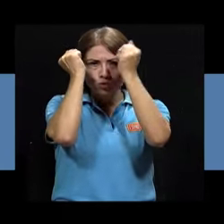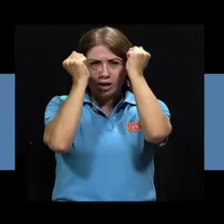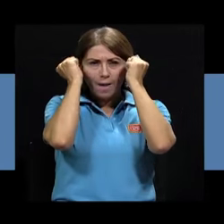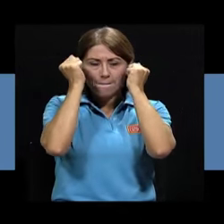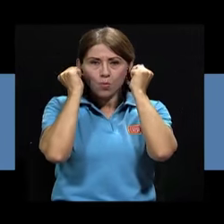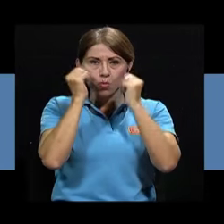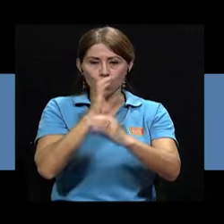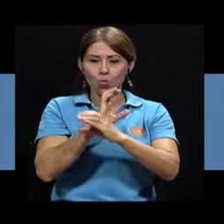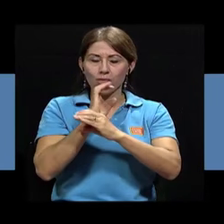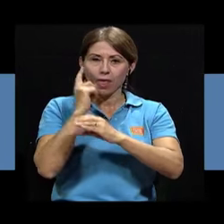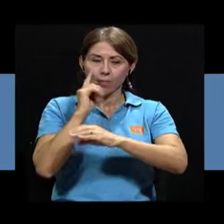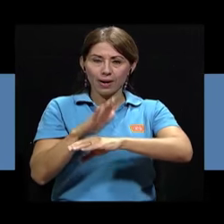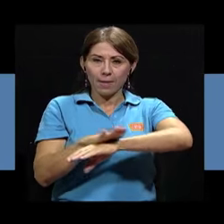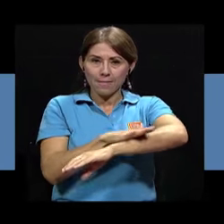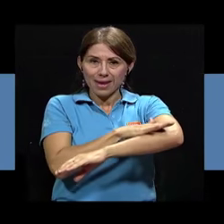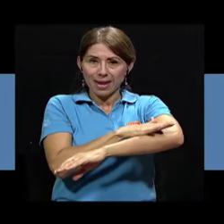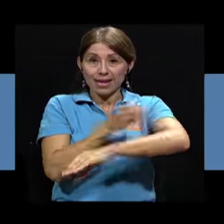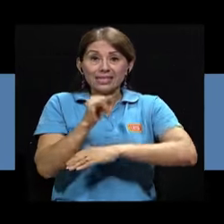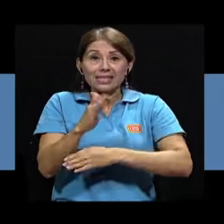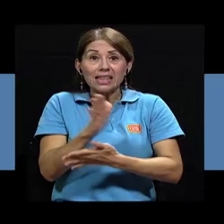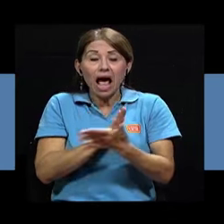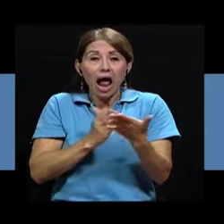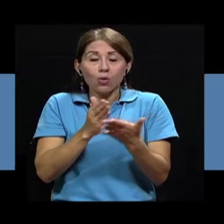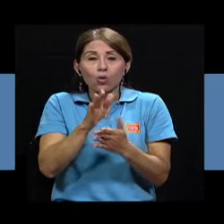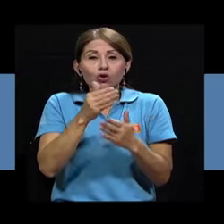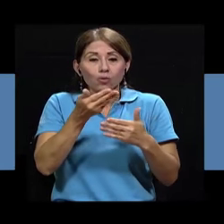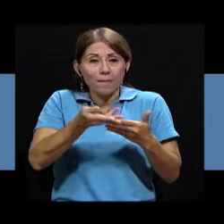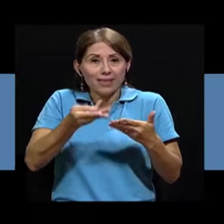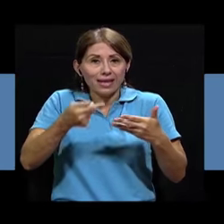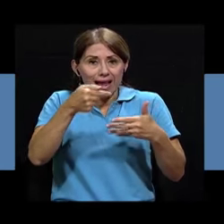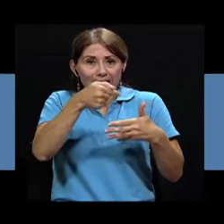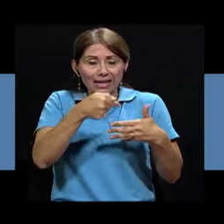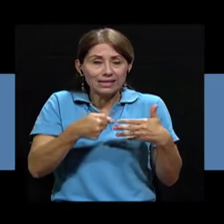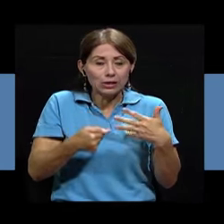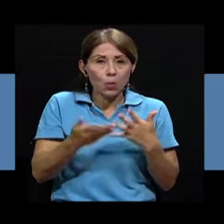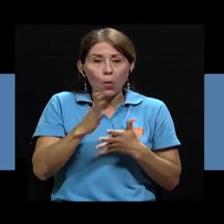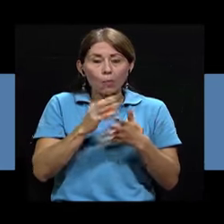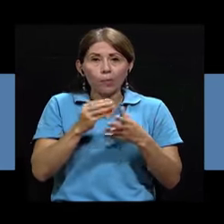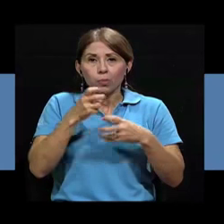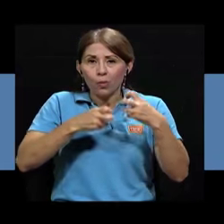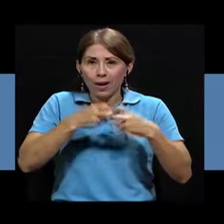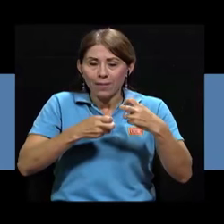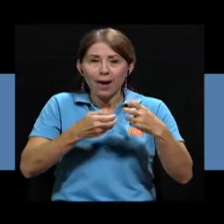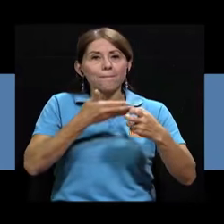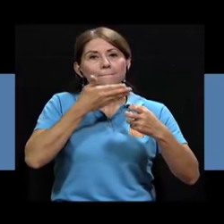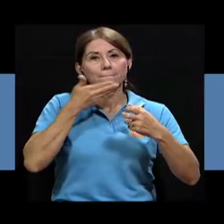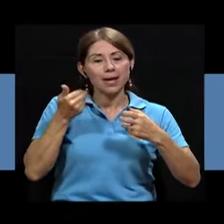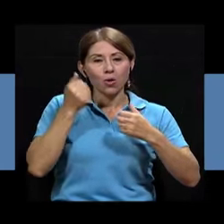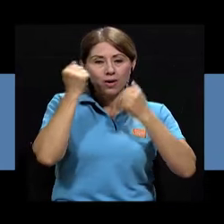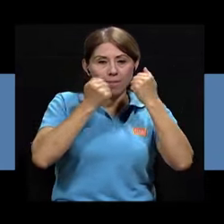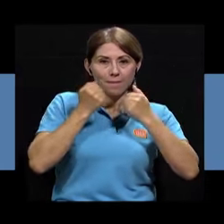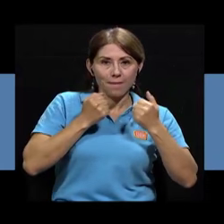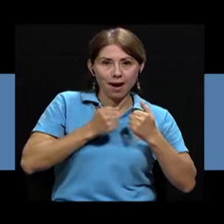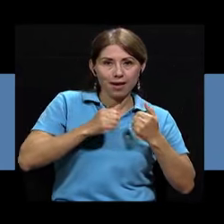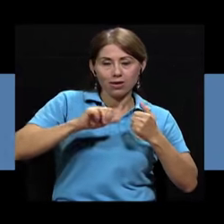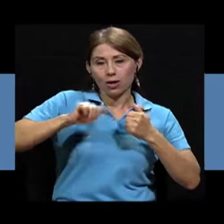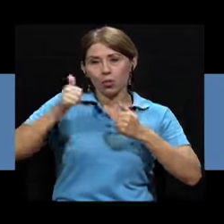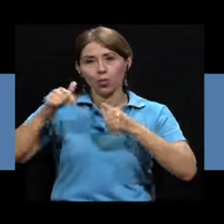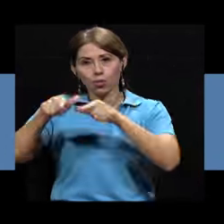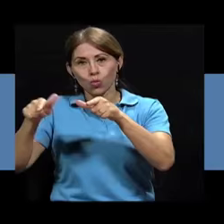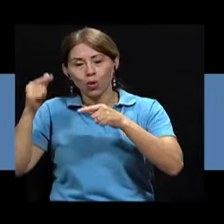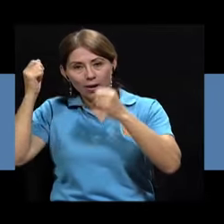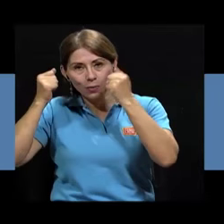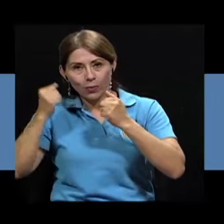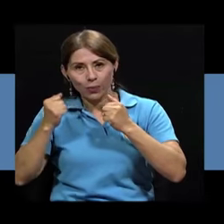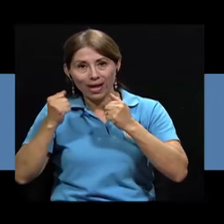piel. Si tiene lesiones activas, utilícelo en forma separada del baño. Evite el exceso de sudor.